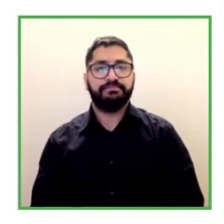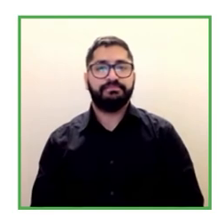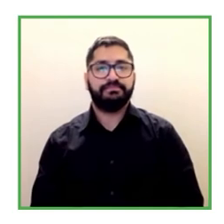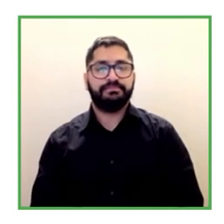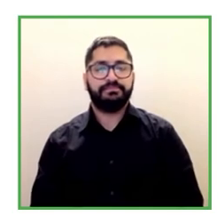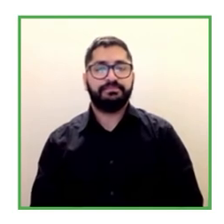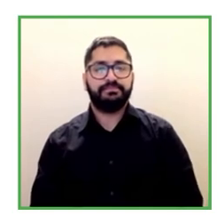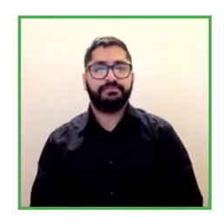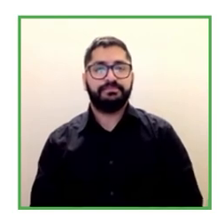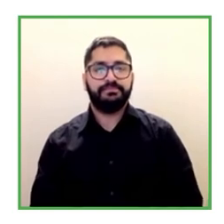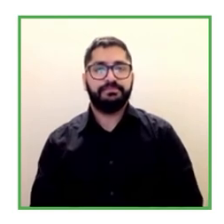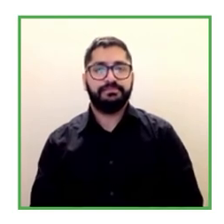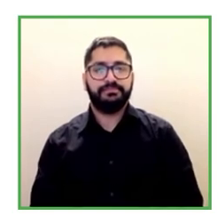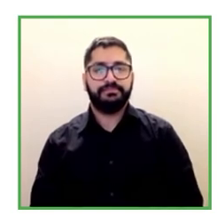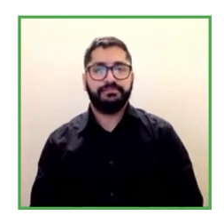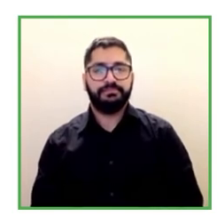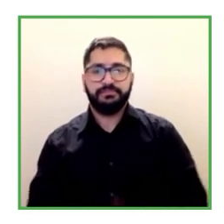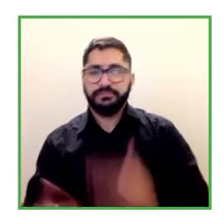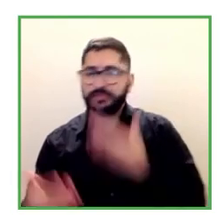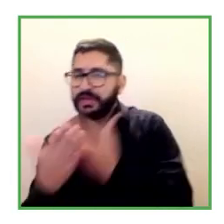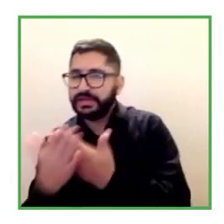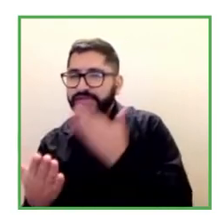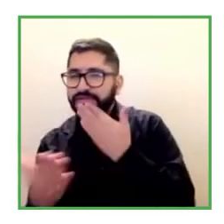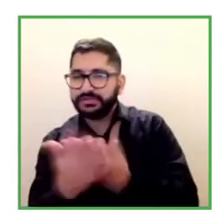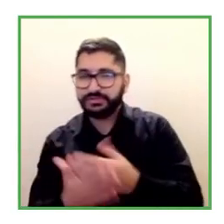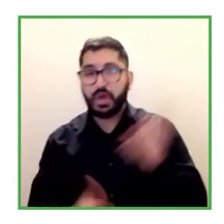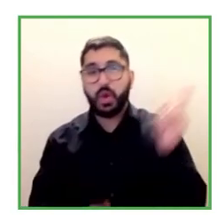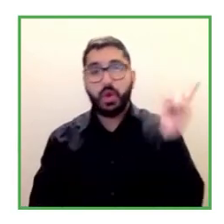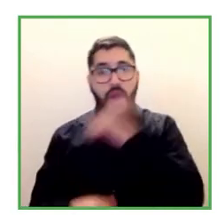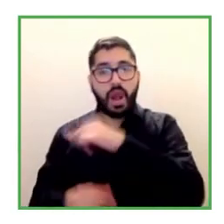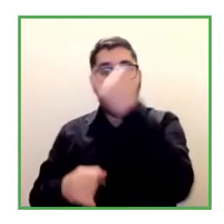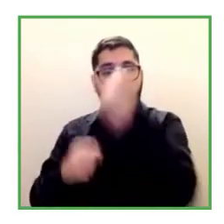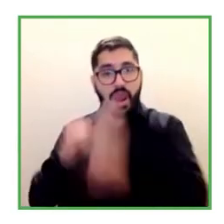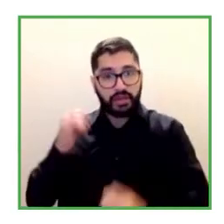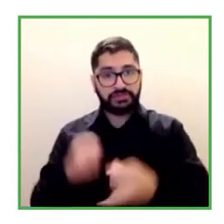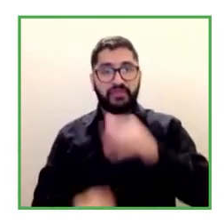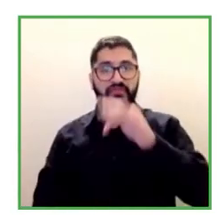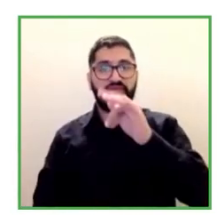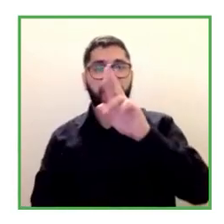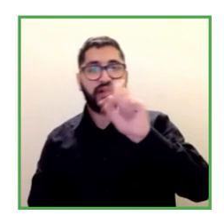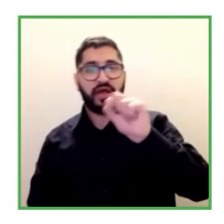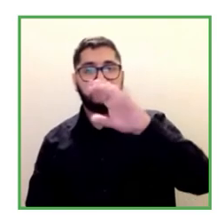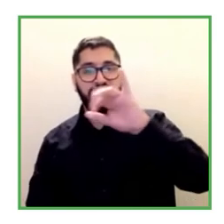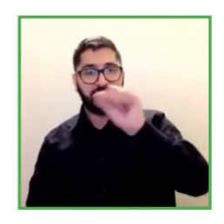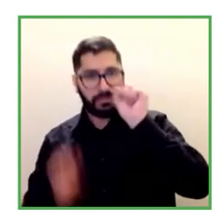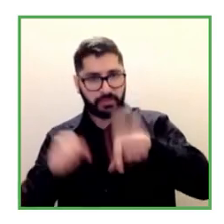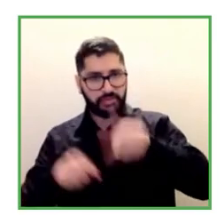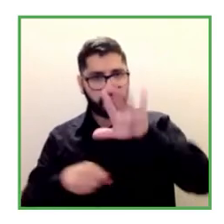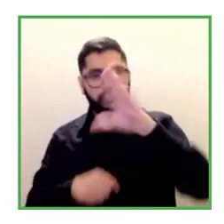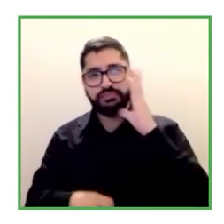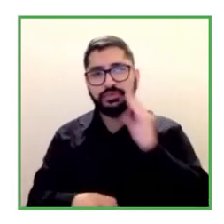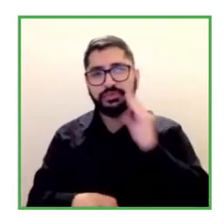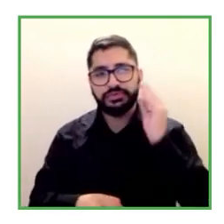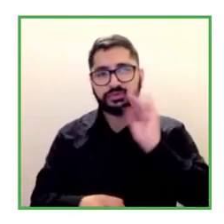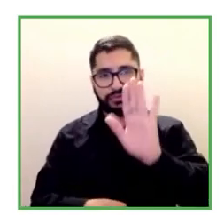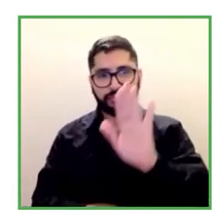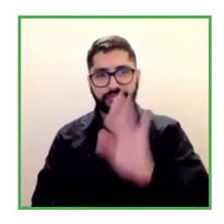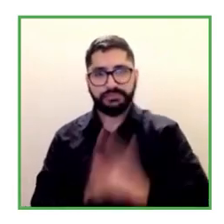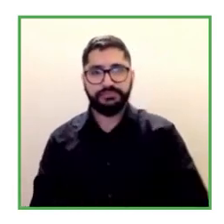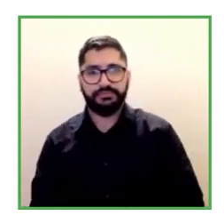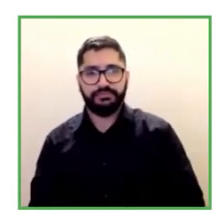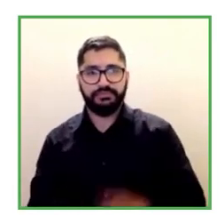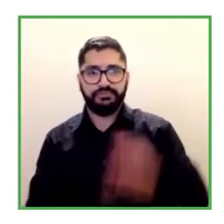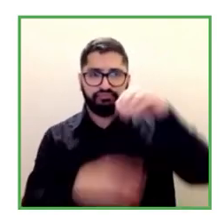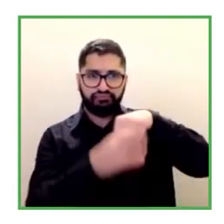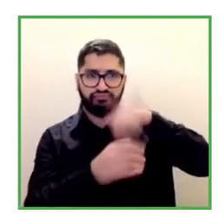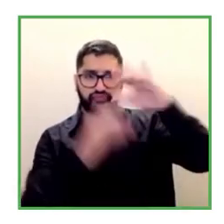Muchísimas gracias. Bueno, y finalmente, Francesc, si nos puedes compartir un poco tu experiencia en una institución, ¿no es cierto?, con tanta historia y tanta